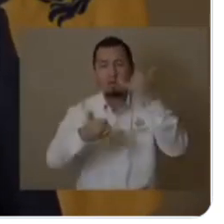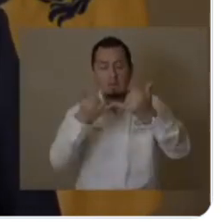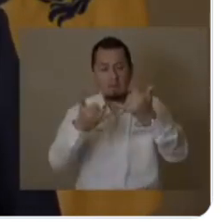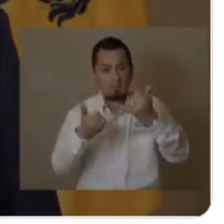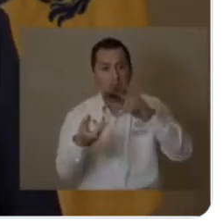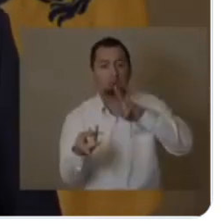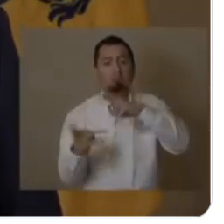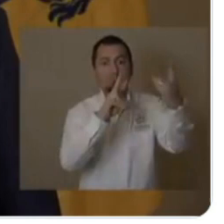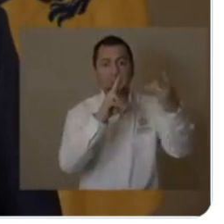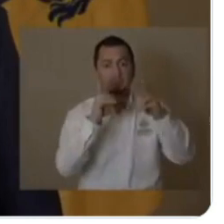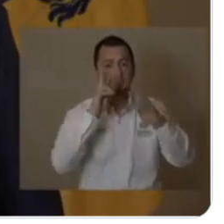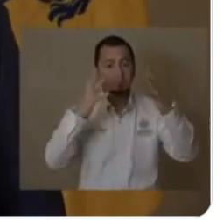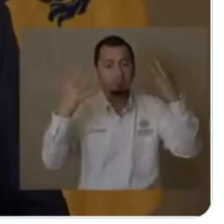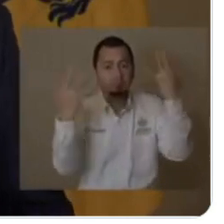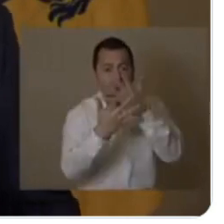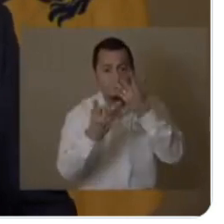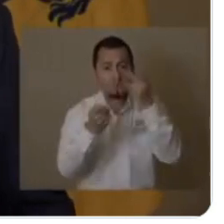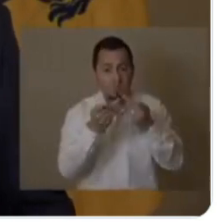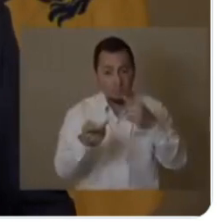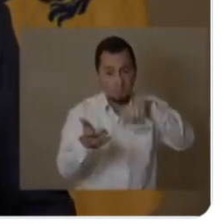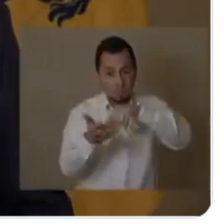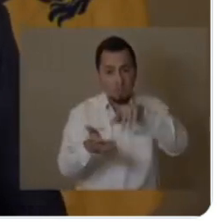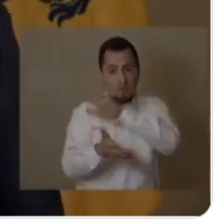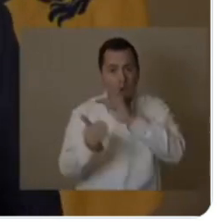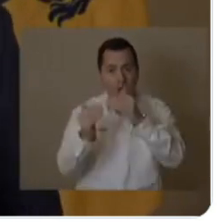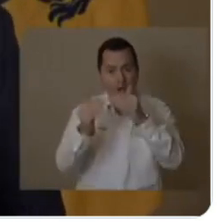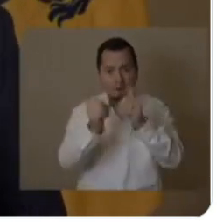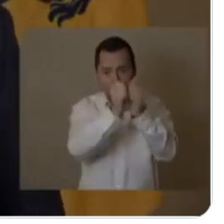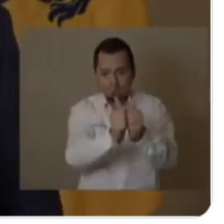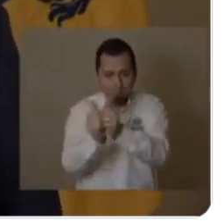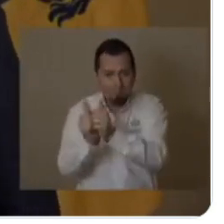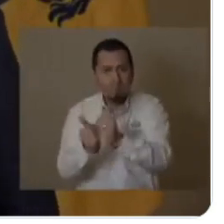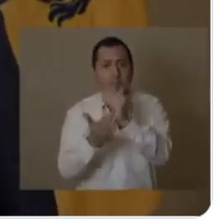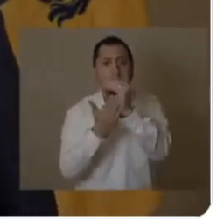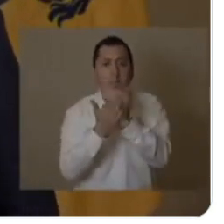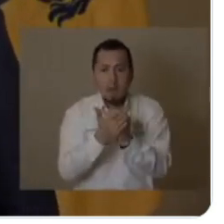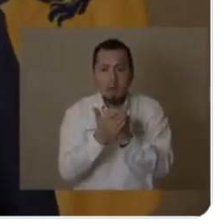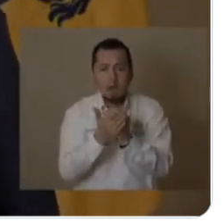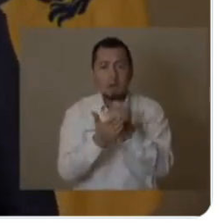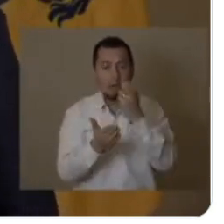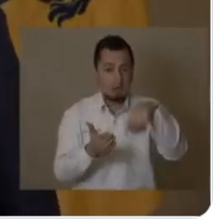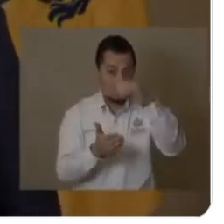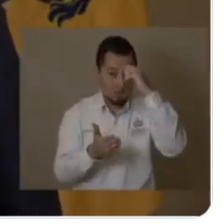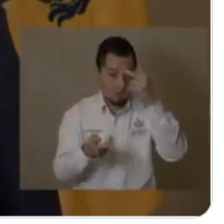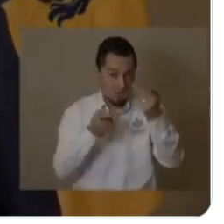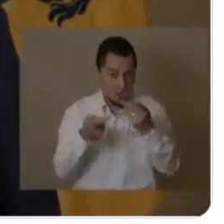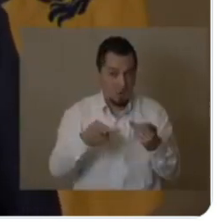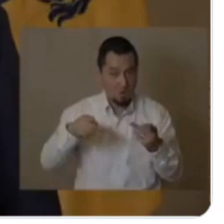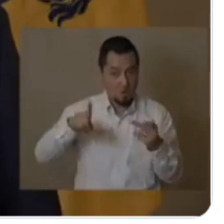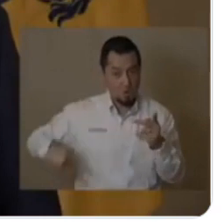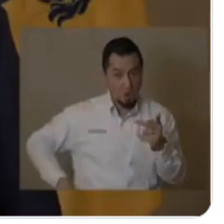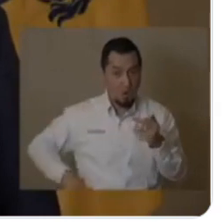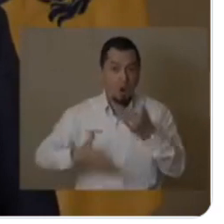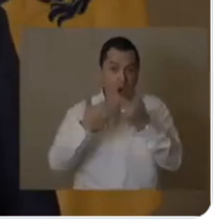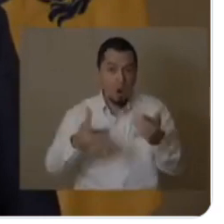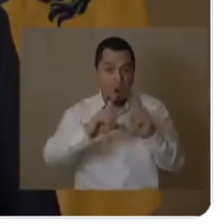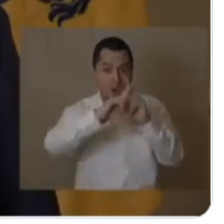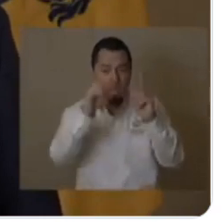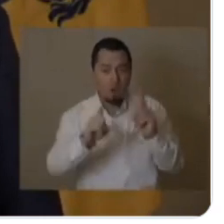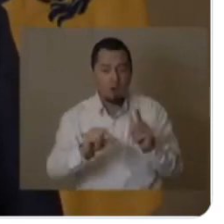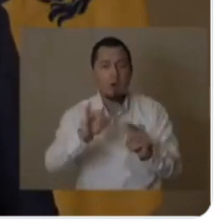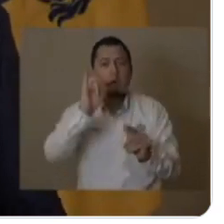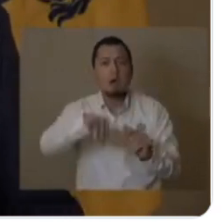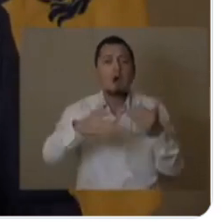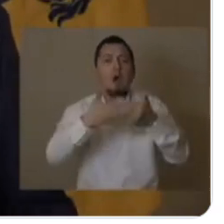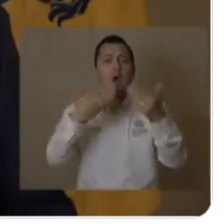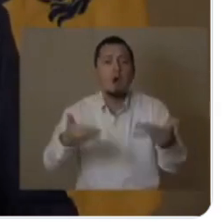mayor número de contagios en el mundo. Ante esta realidad y de cara a la nueva etapa de propagación del virus que enfrentaremos, cualquier esfuerzo local